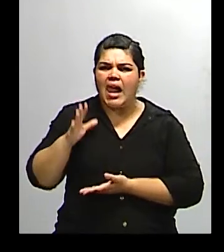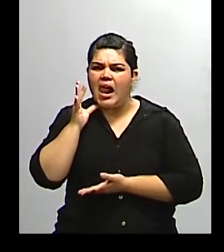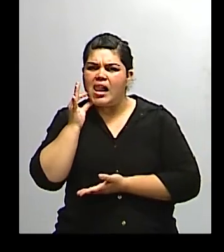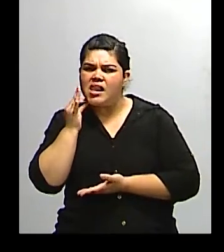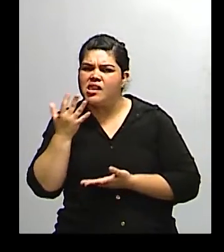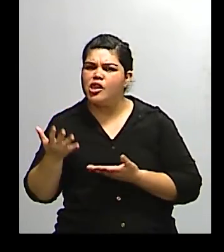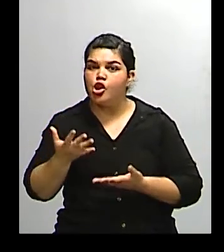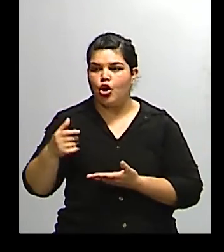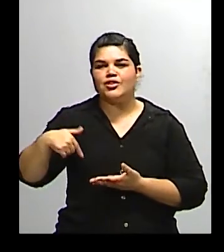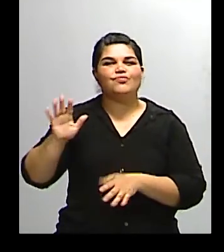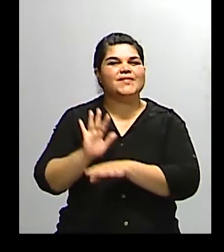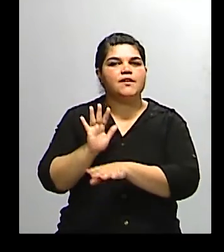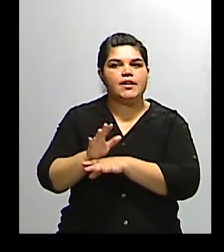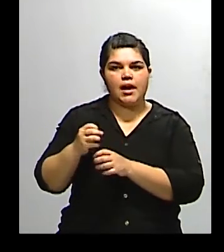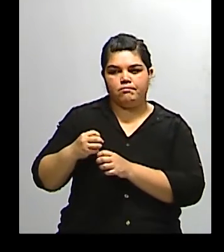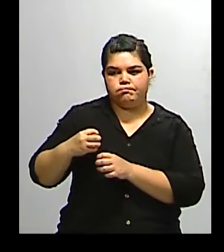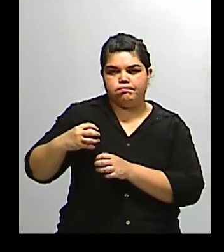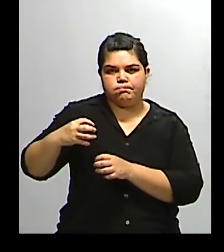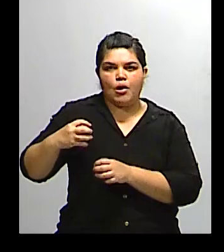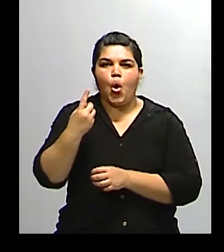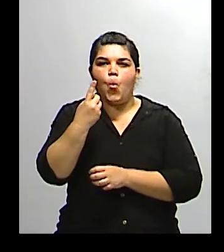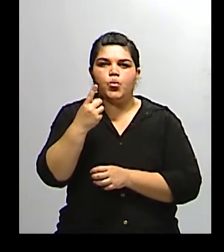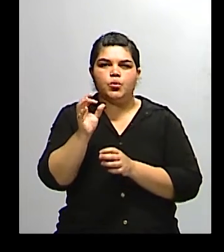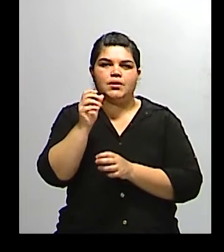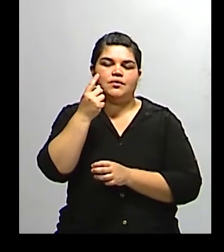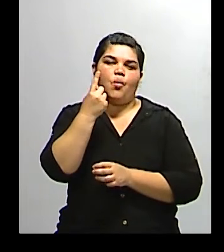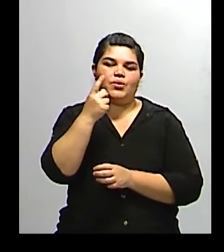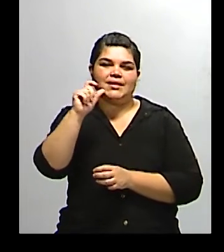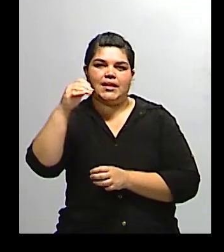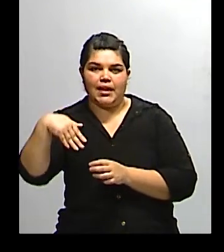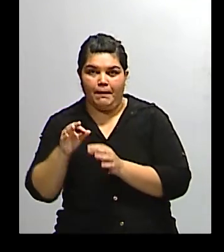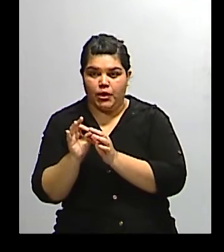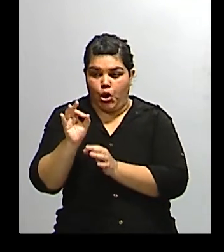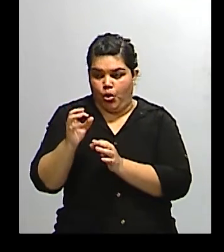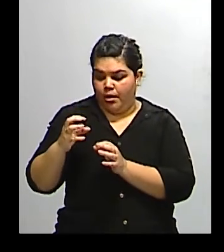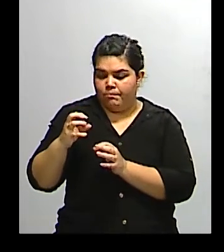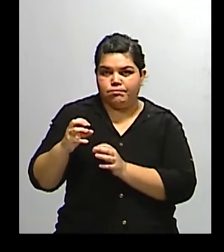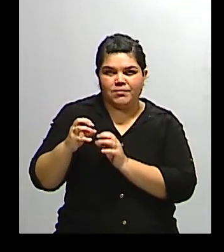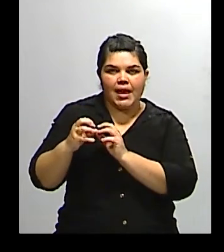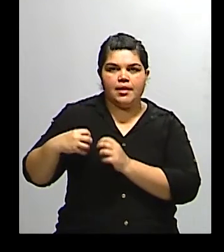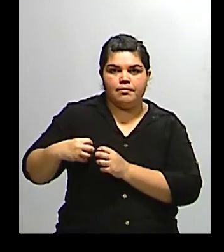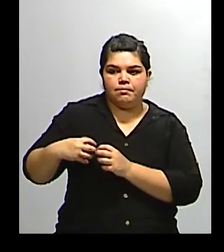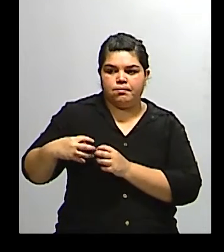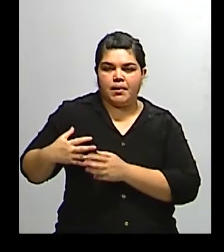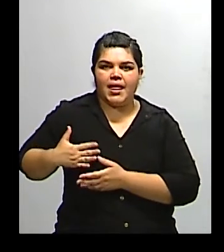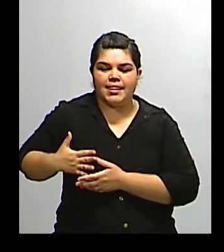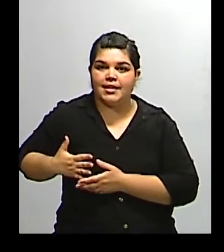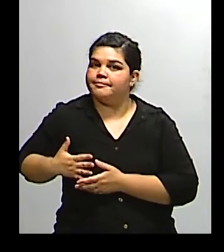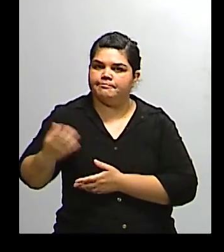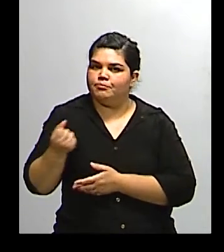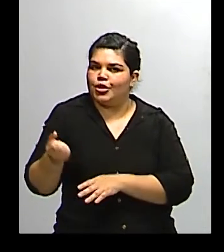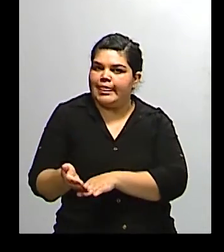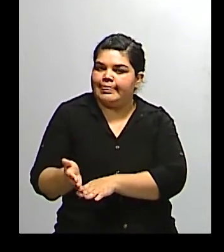tiene cierto volumen, más de 1 centímetro, 1,5 centímetros, y la idea es captarlo antes de que se